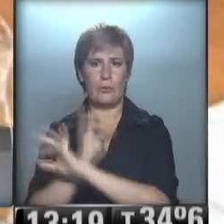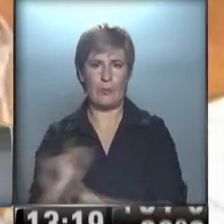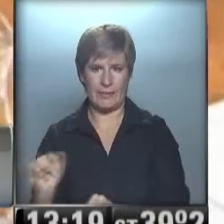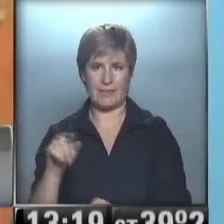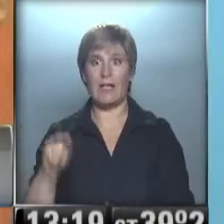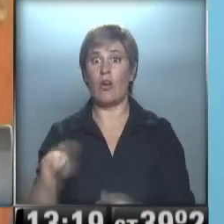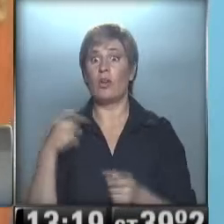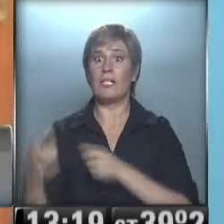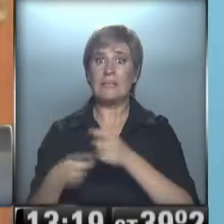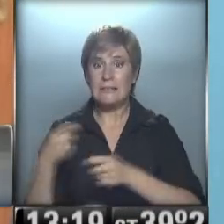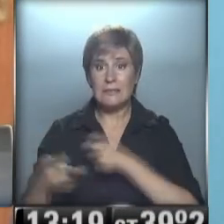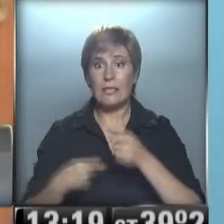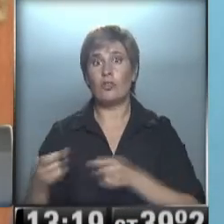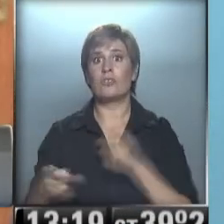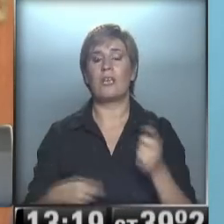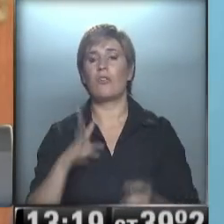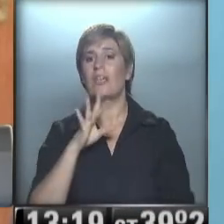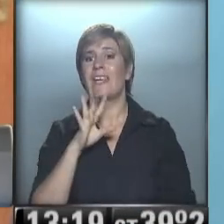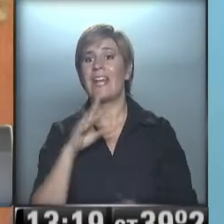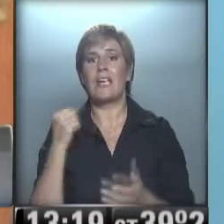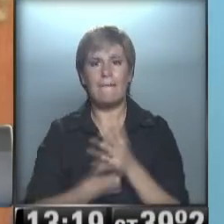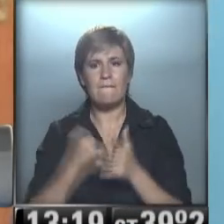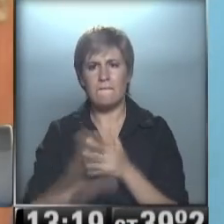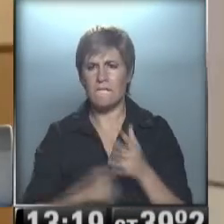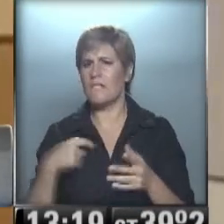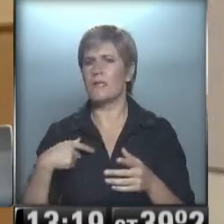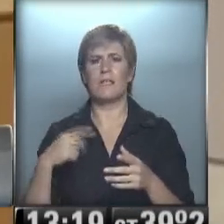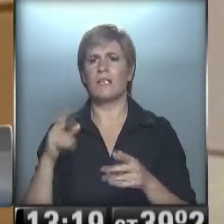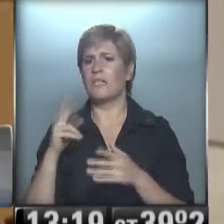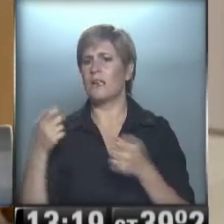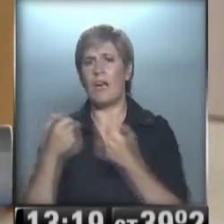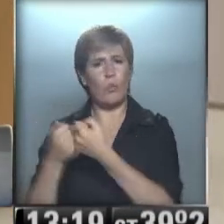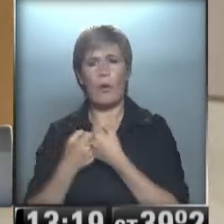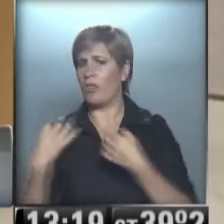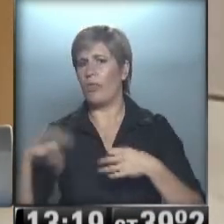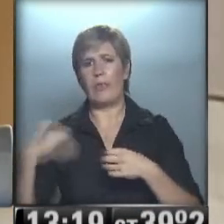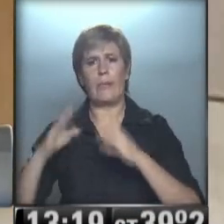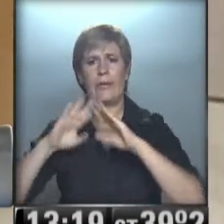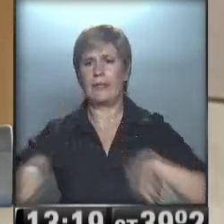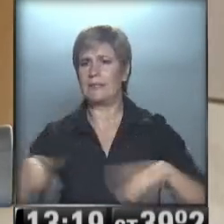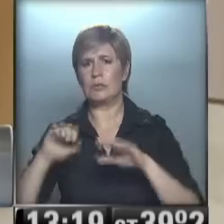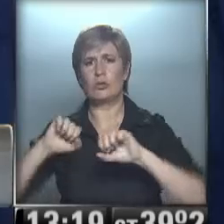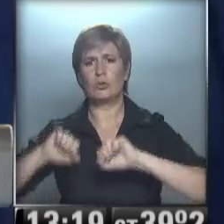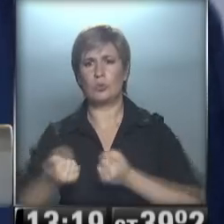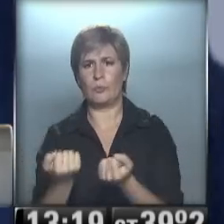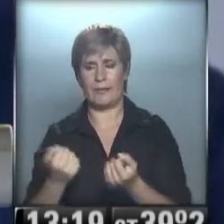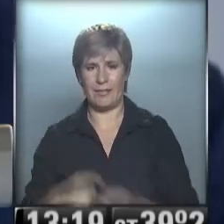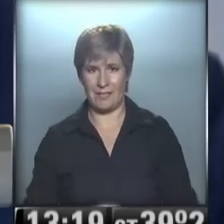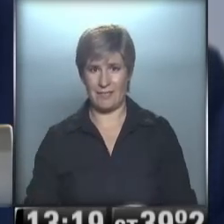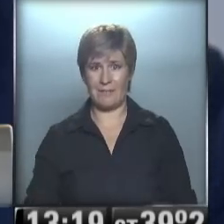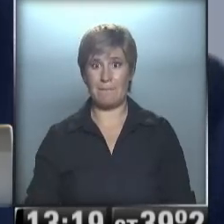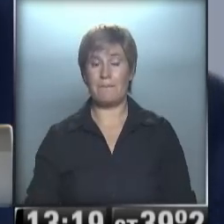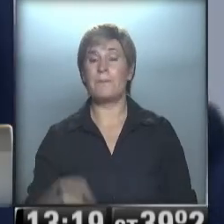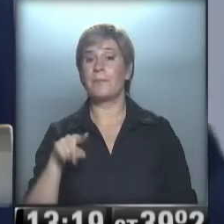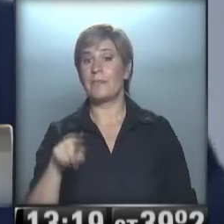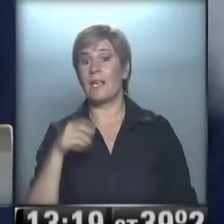espacio, Israel trabaja para boicotear el acuerdo. Quizás tenga relación con esto que pocas horas después del anuncio del